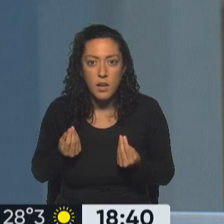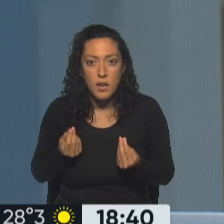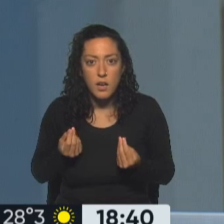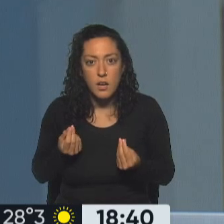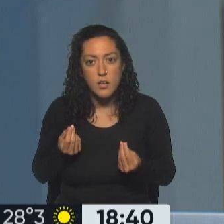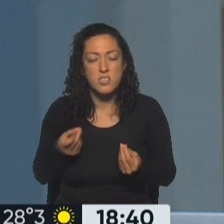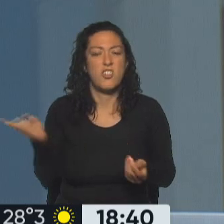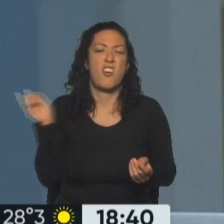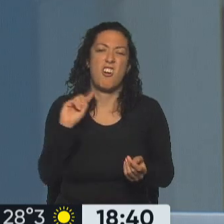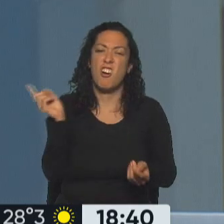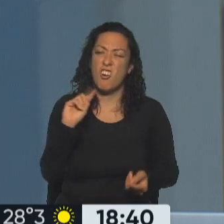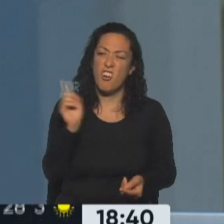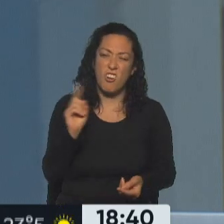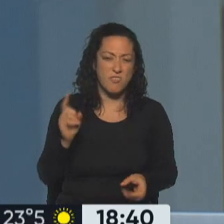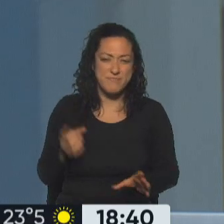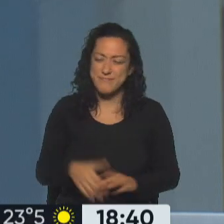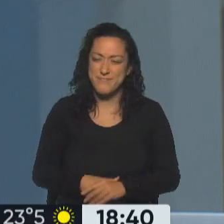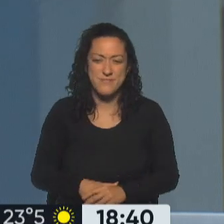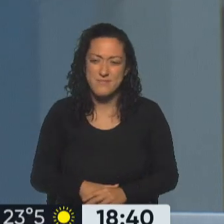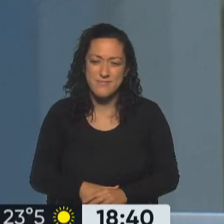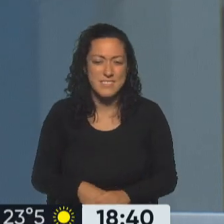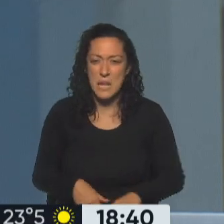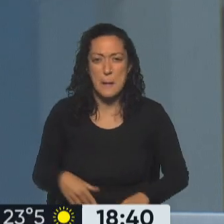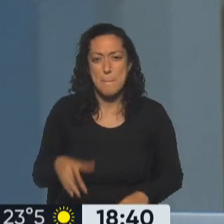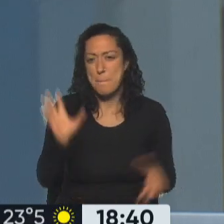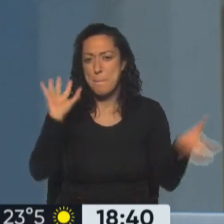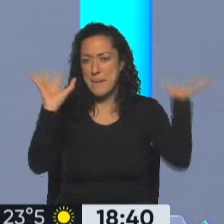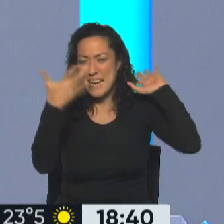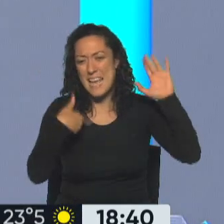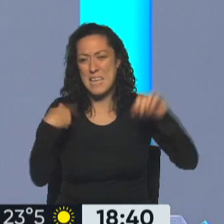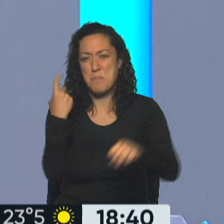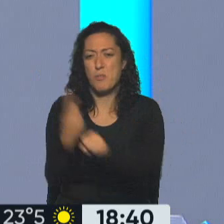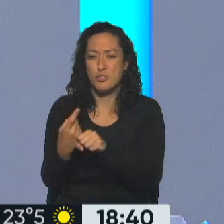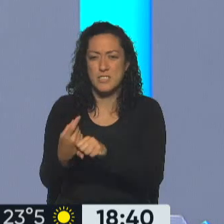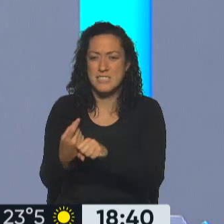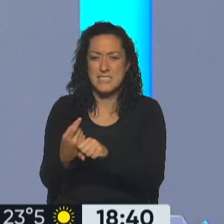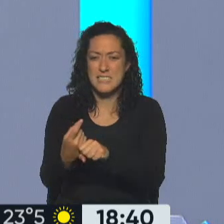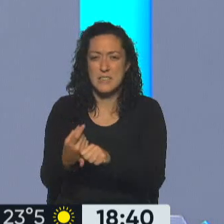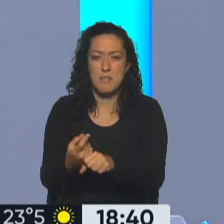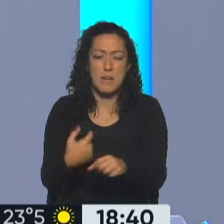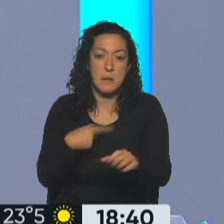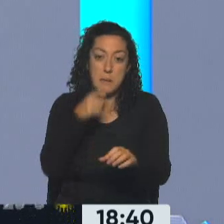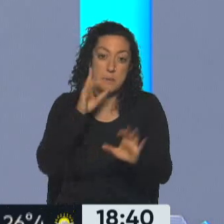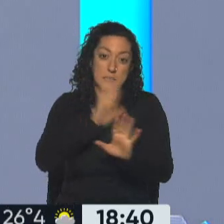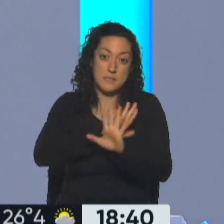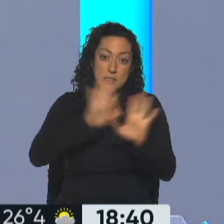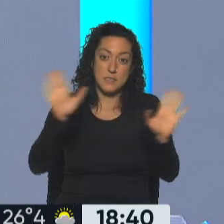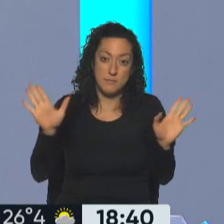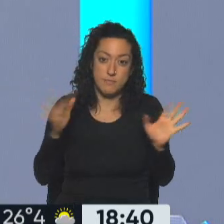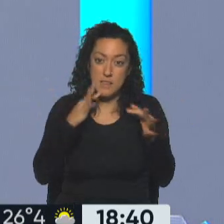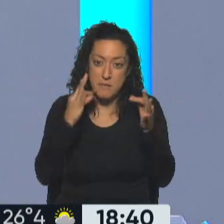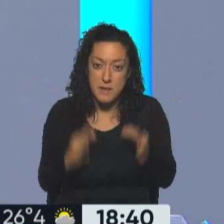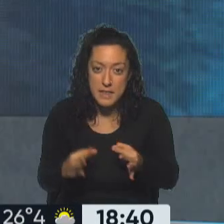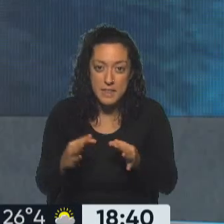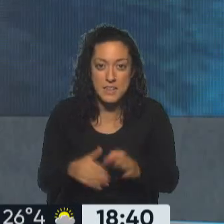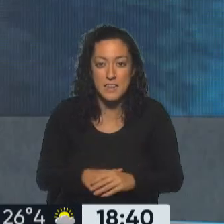yo creo que no no hay no hay chance no hay chance de que de que mi ley no lo veo no no me parece francamente